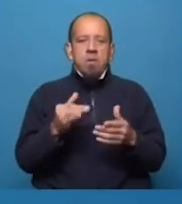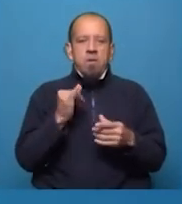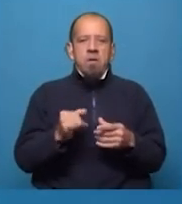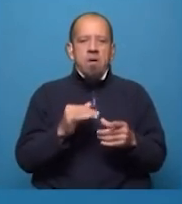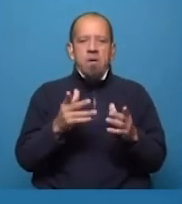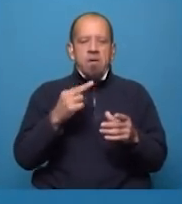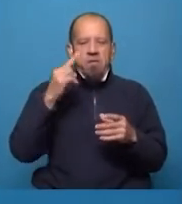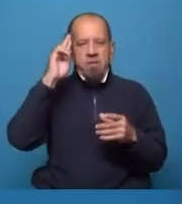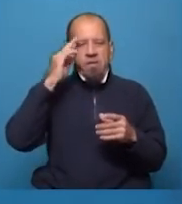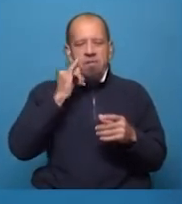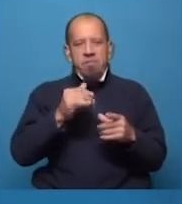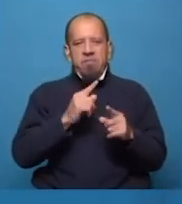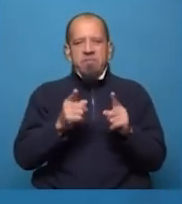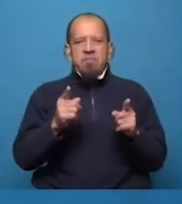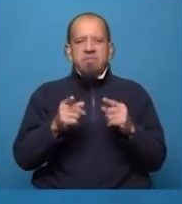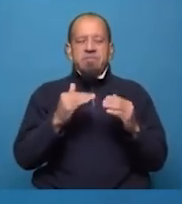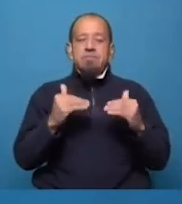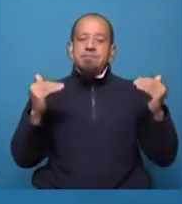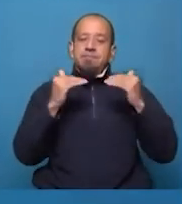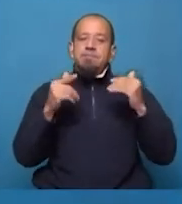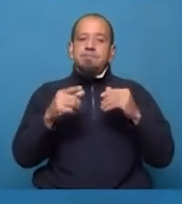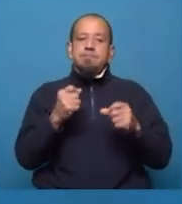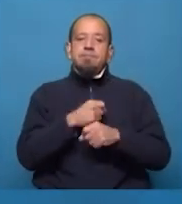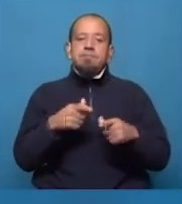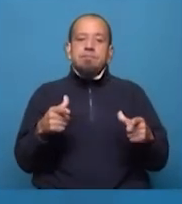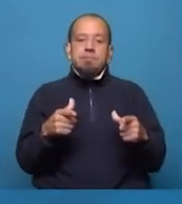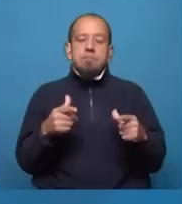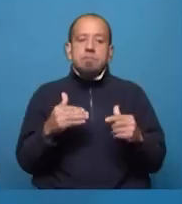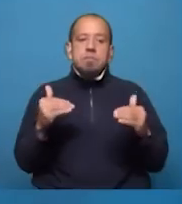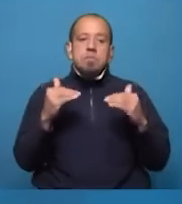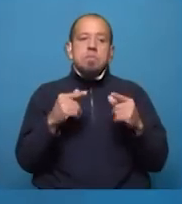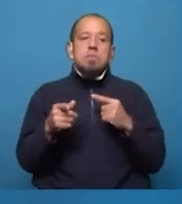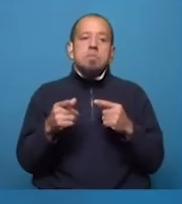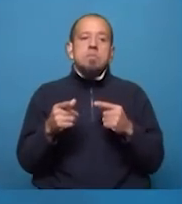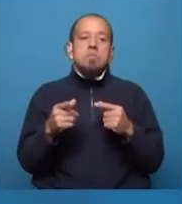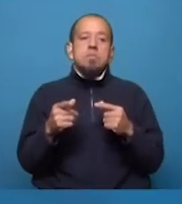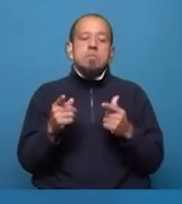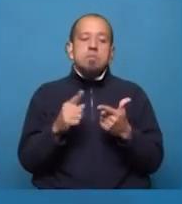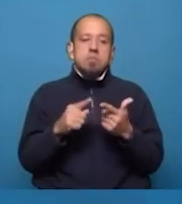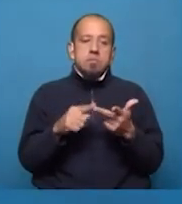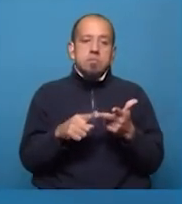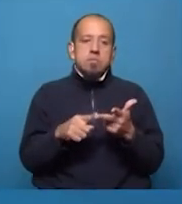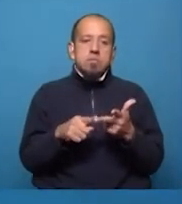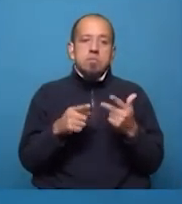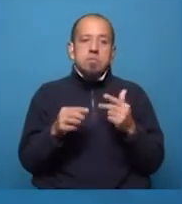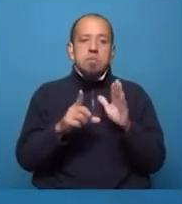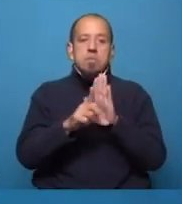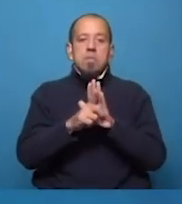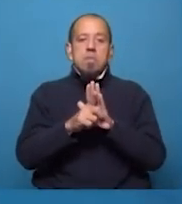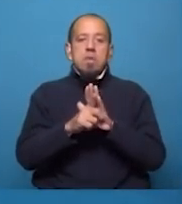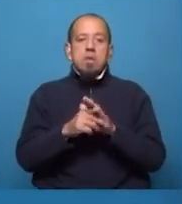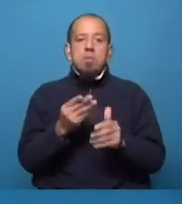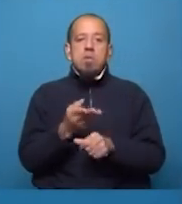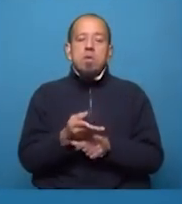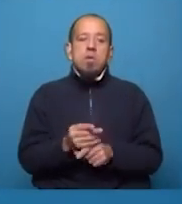ahí se respetaron los principios de igualdad de transparencia de equidad que la ley exige